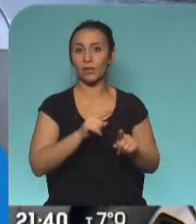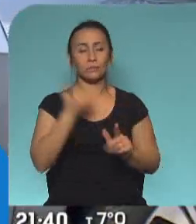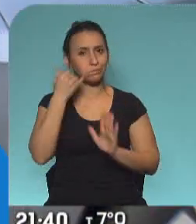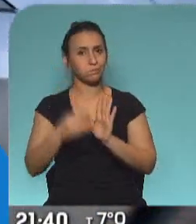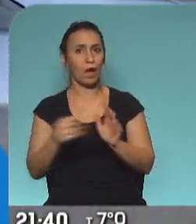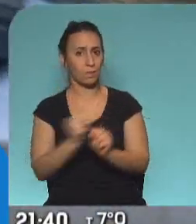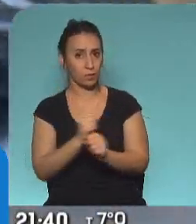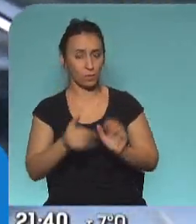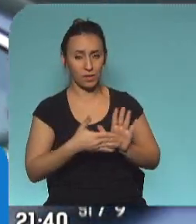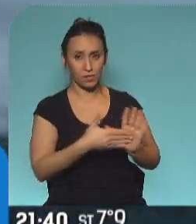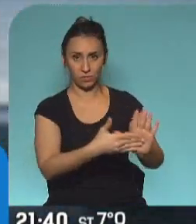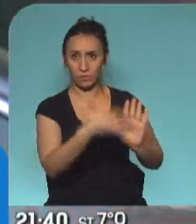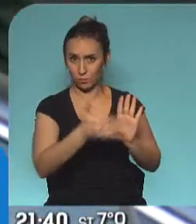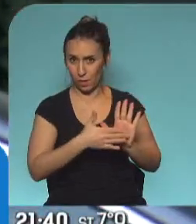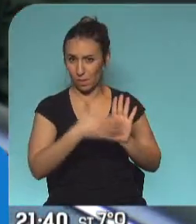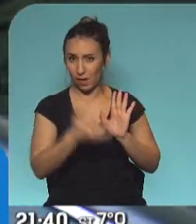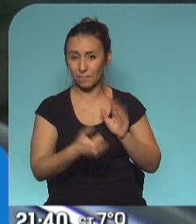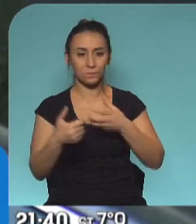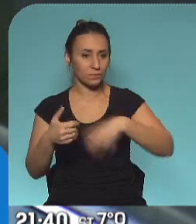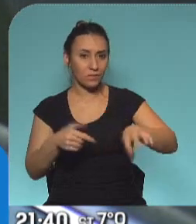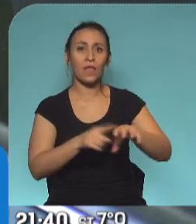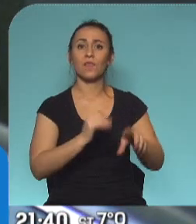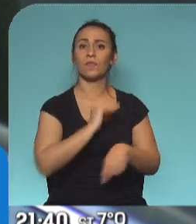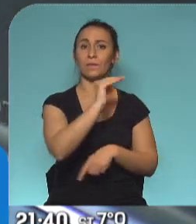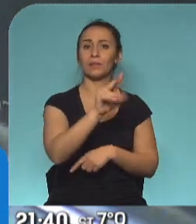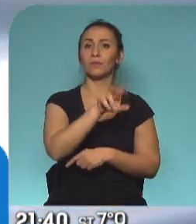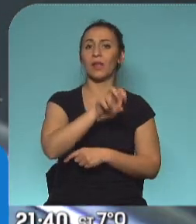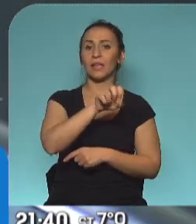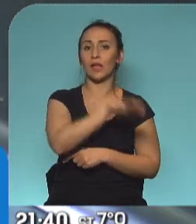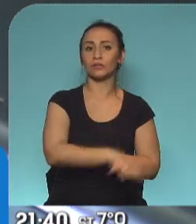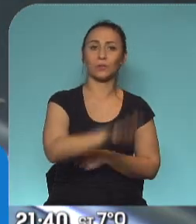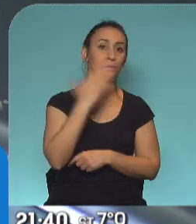su base por afuera de la agencia en un departamento alquilado en la zona de